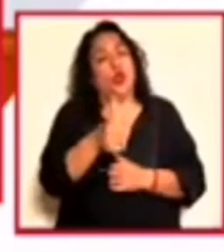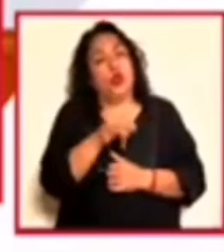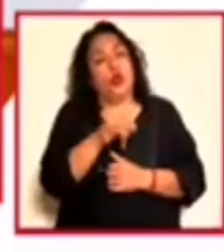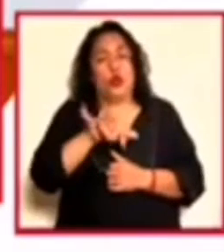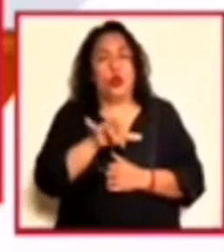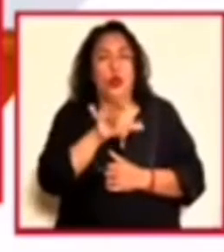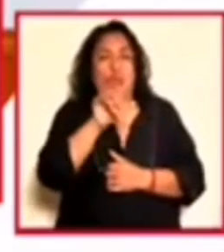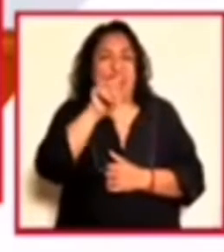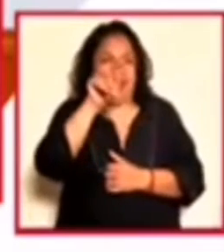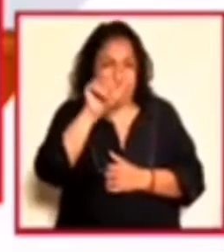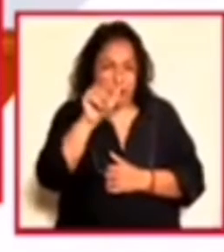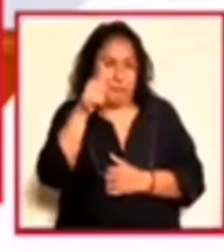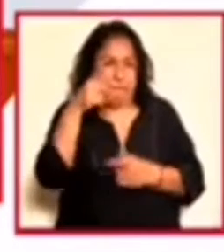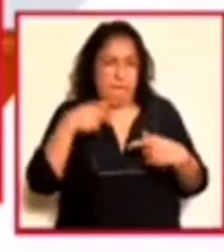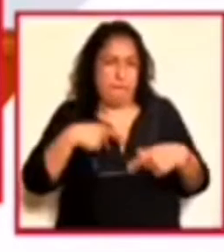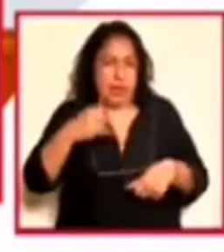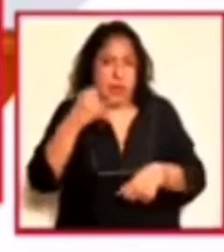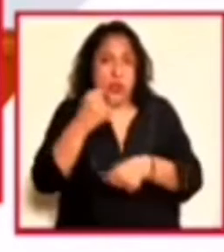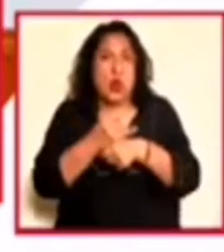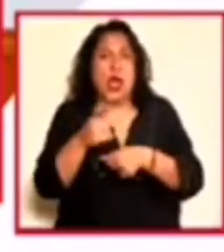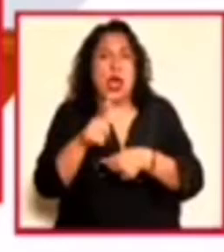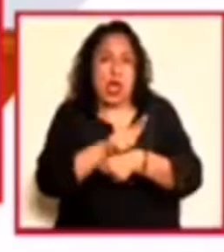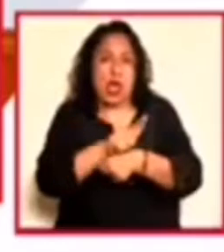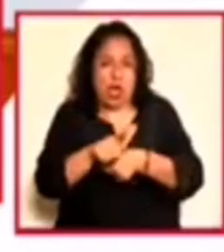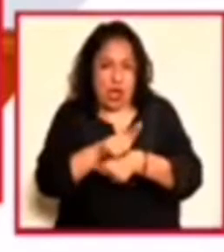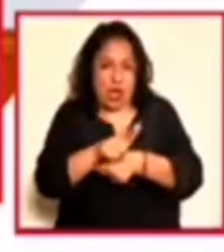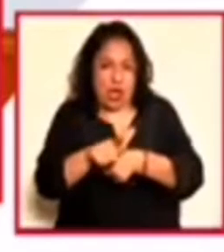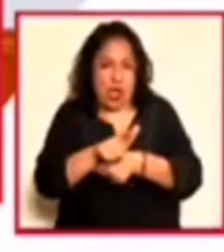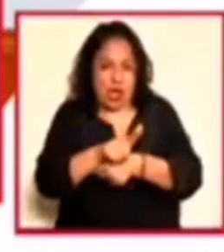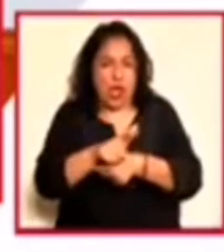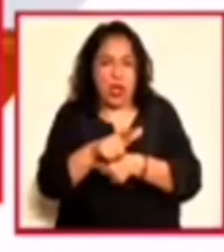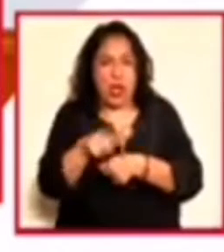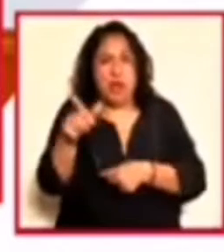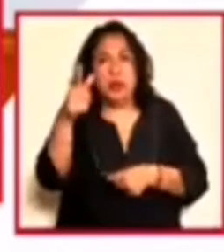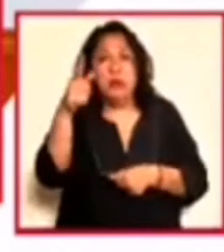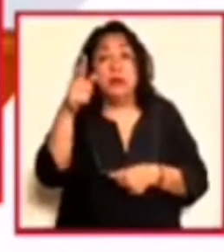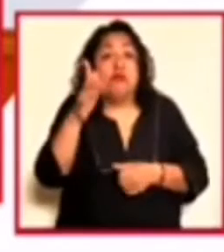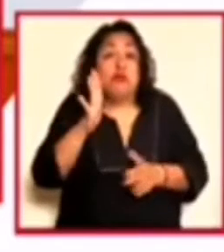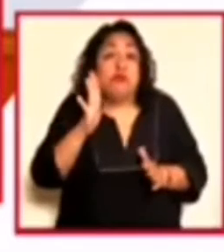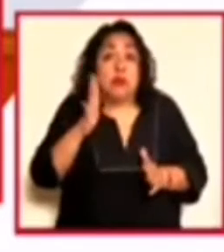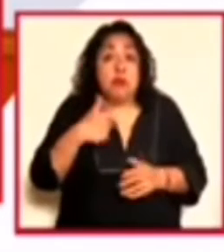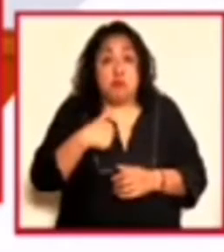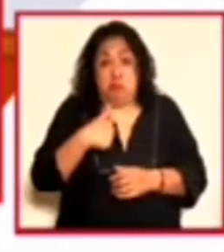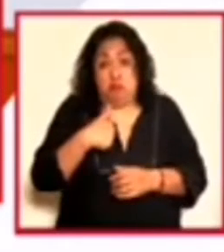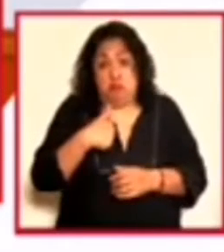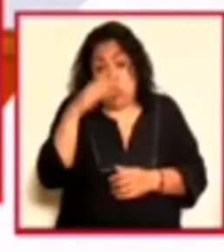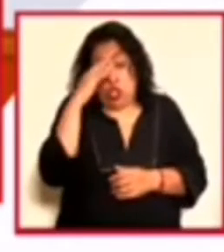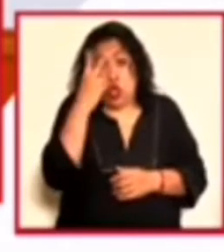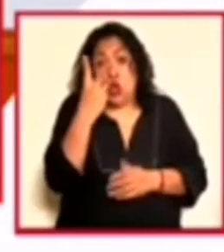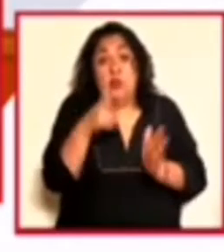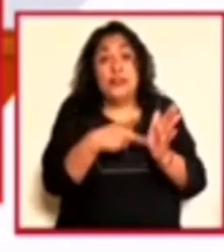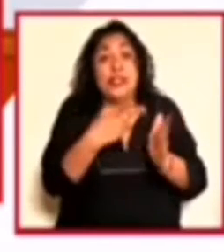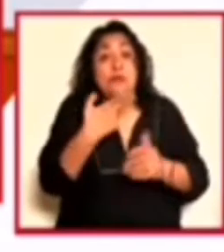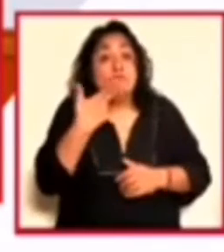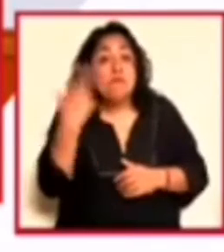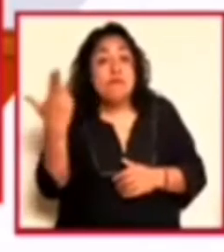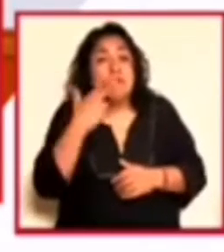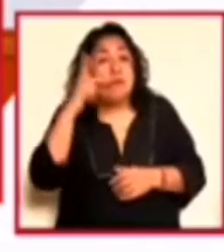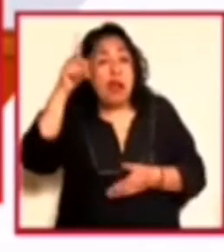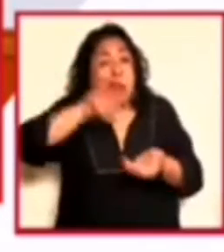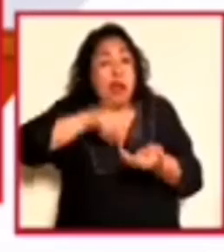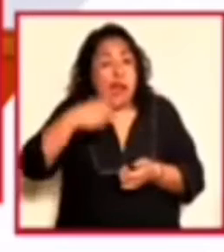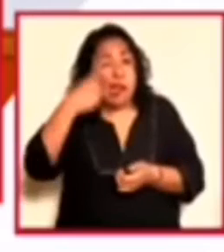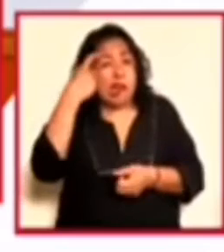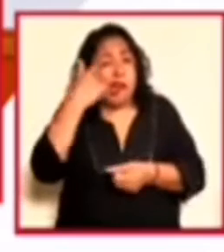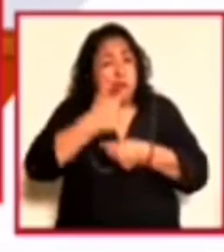que era homosexual, pero para mí se suicidó 2 veces porque era muy atormentado, había